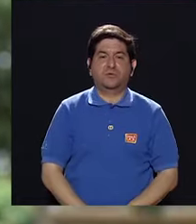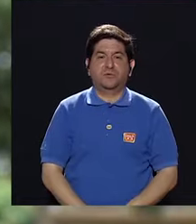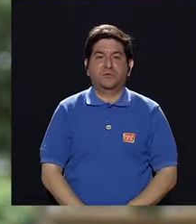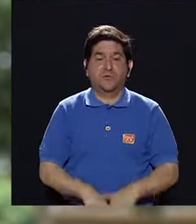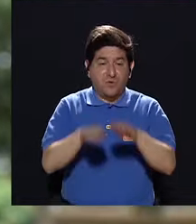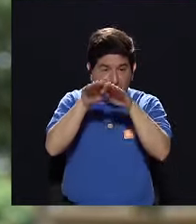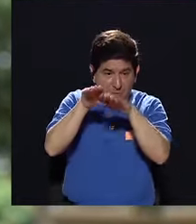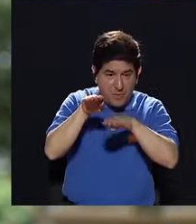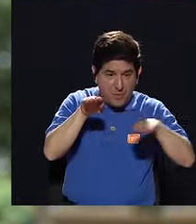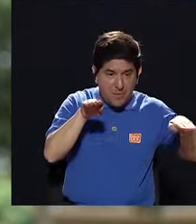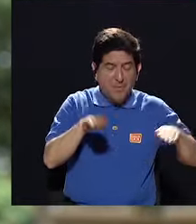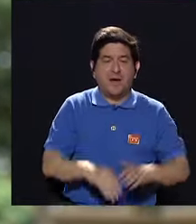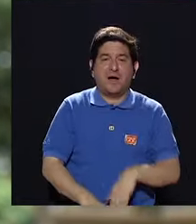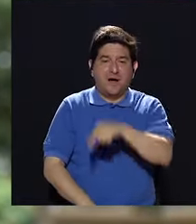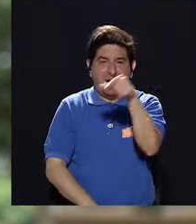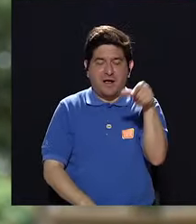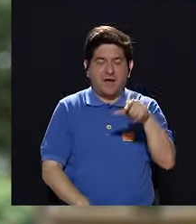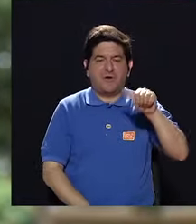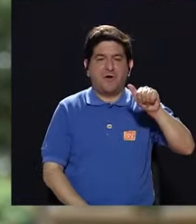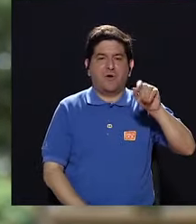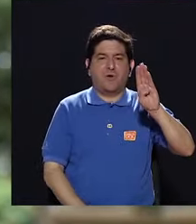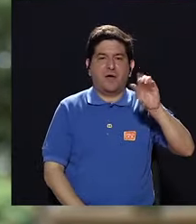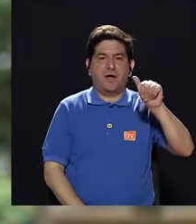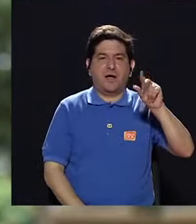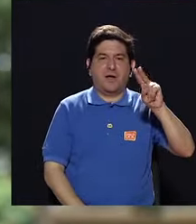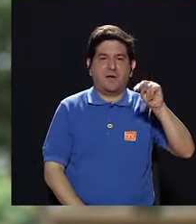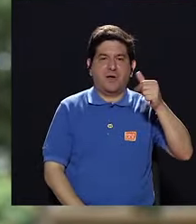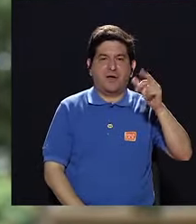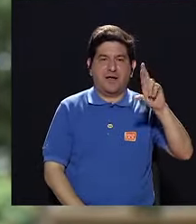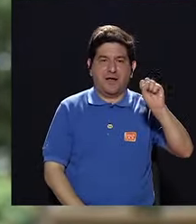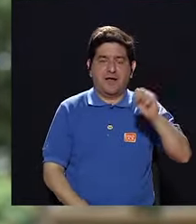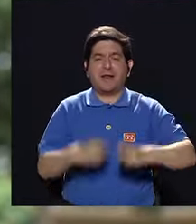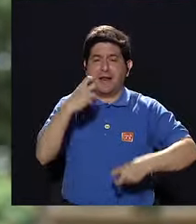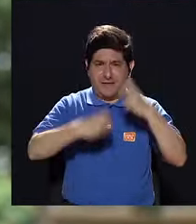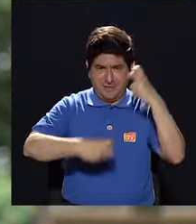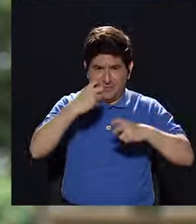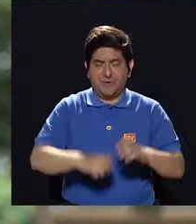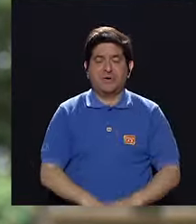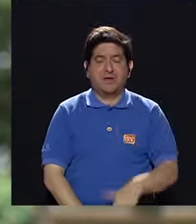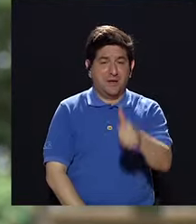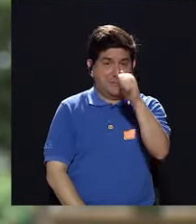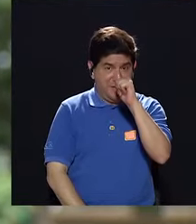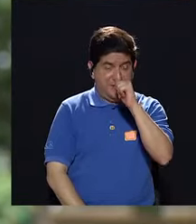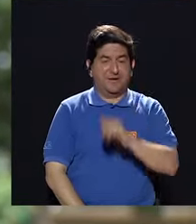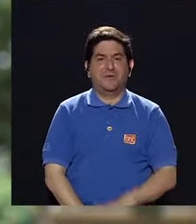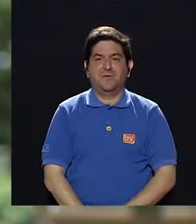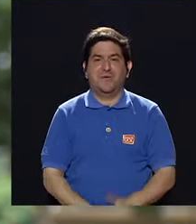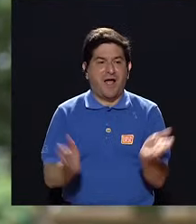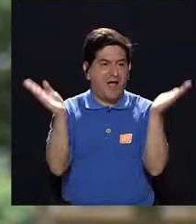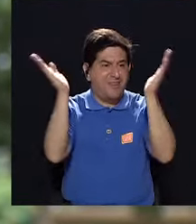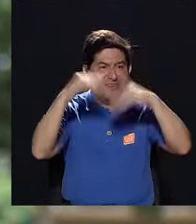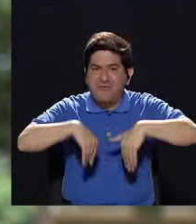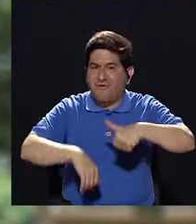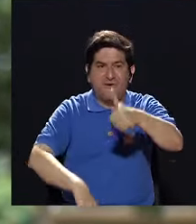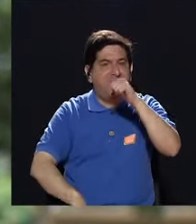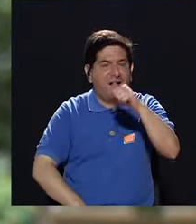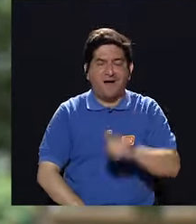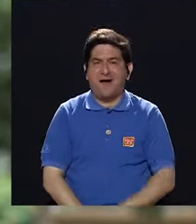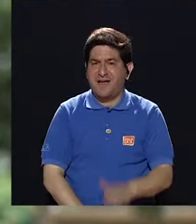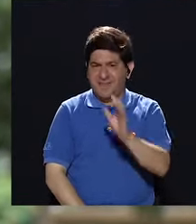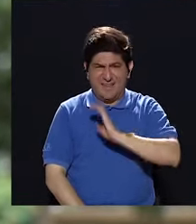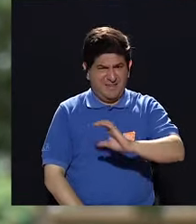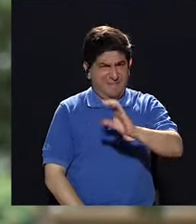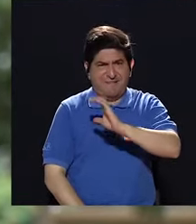nivel de la parte baja de la cuenca del río Vangares es un problema muy serio, la parte del agua, ¿verdad? No hay disponibilidad